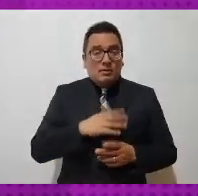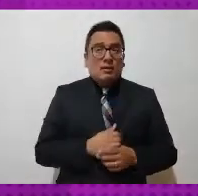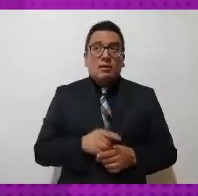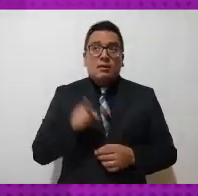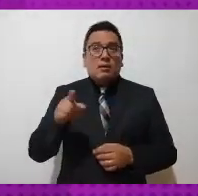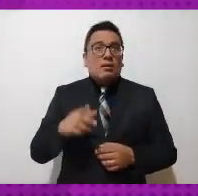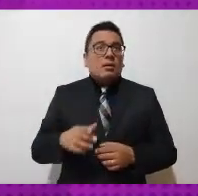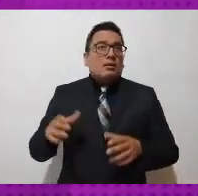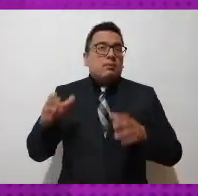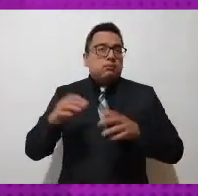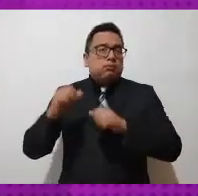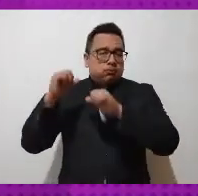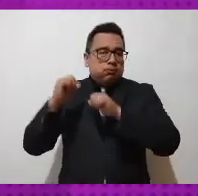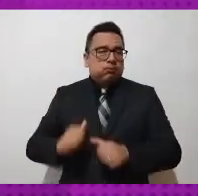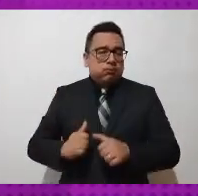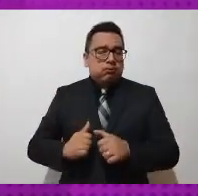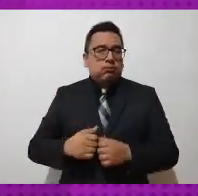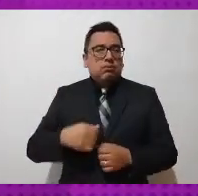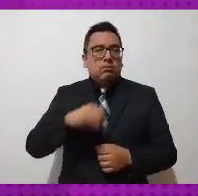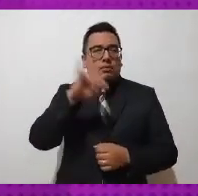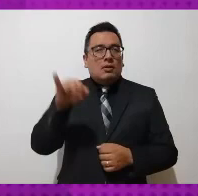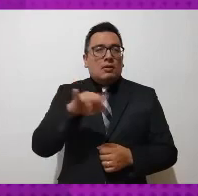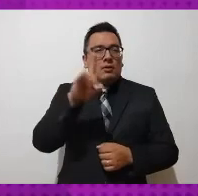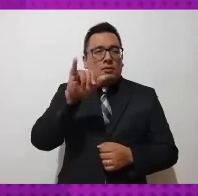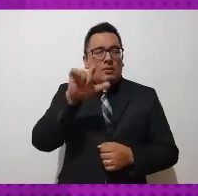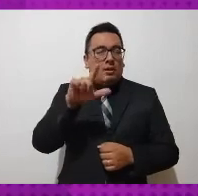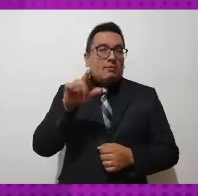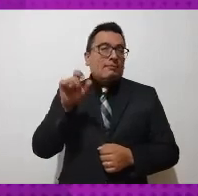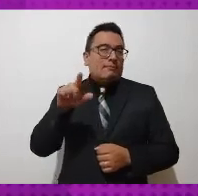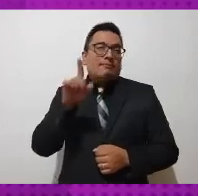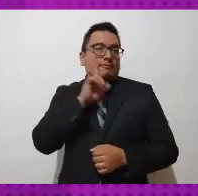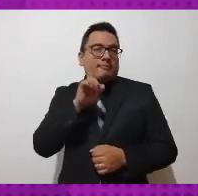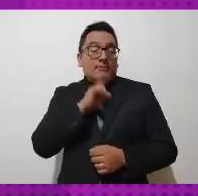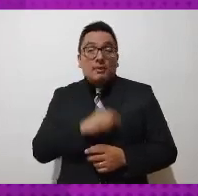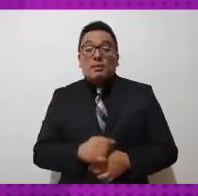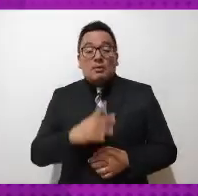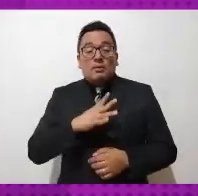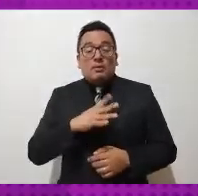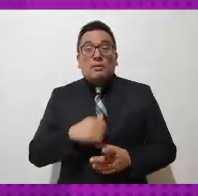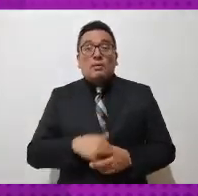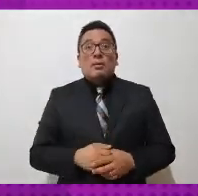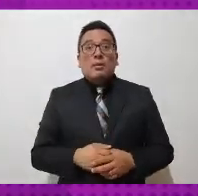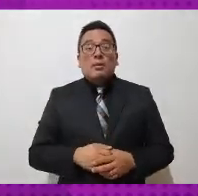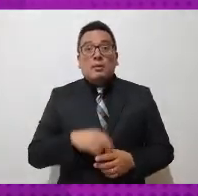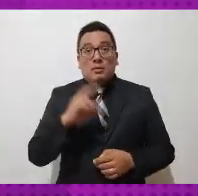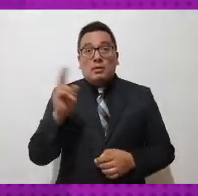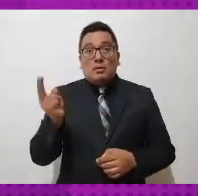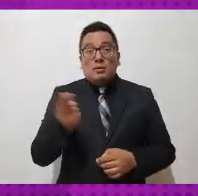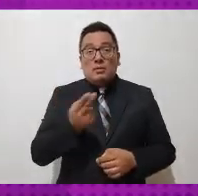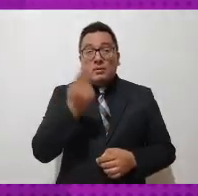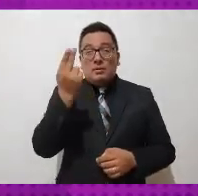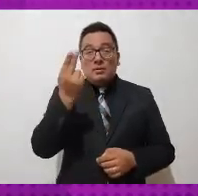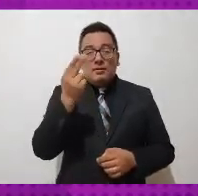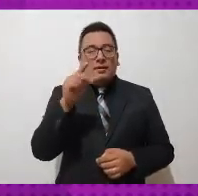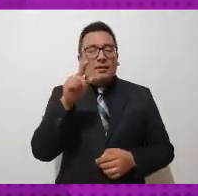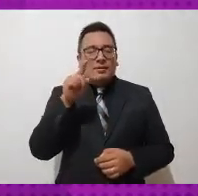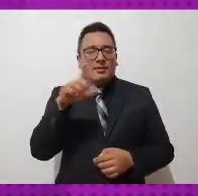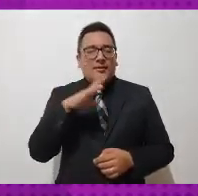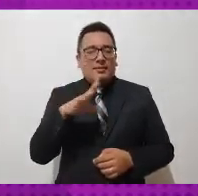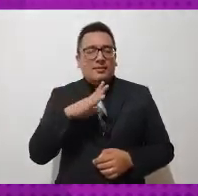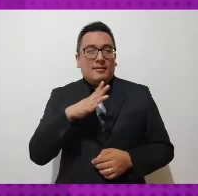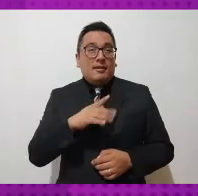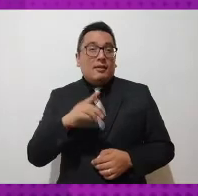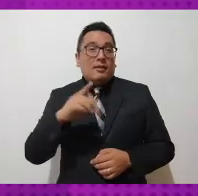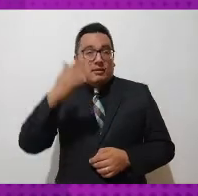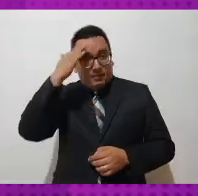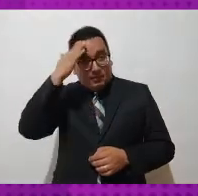Poder Judicial es una mujer. También agreguemos que la rectoría de la Universidad Autónoma de Nayarit es por primera vez en la